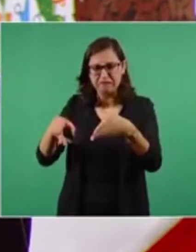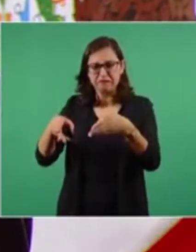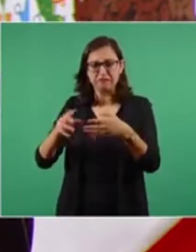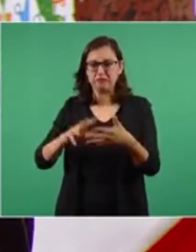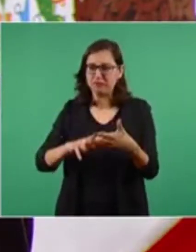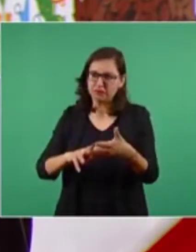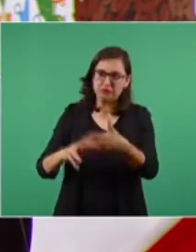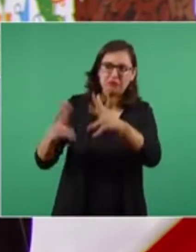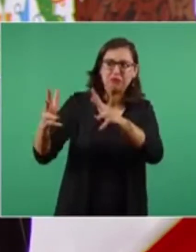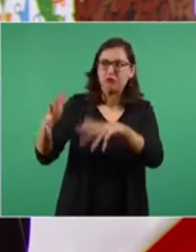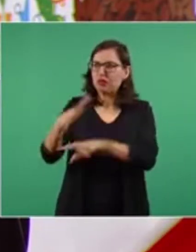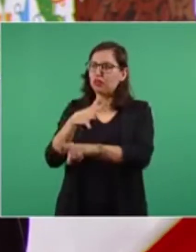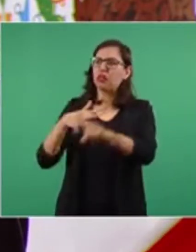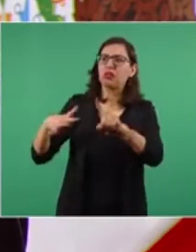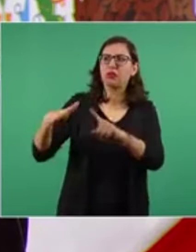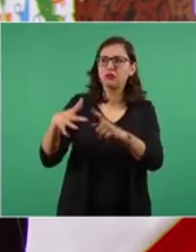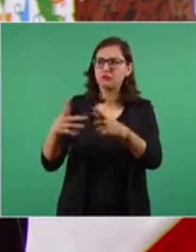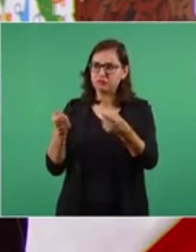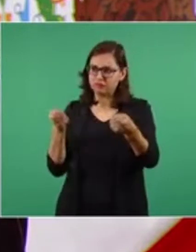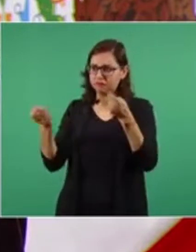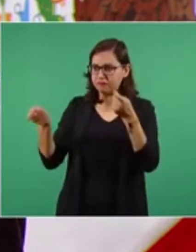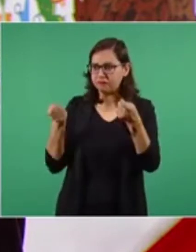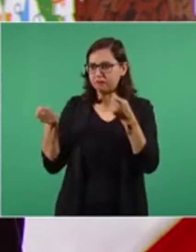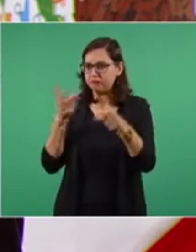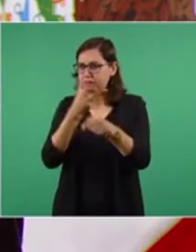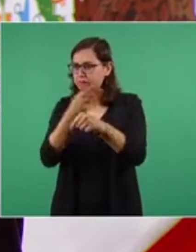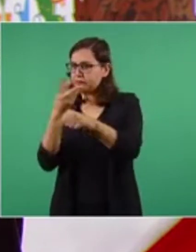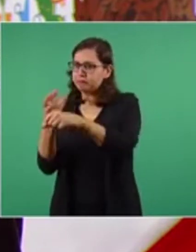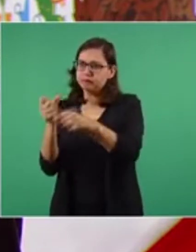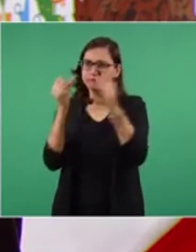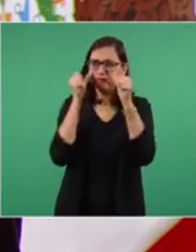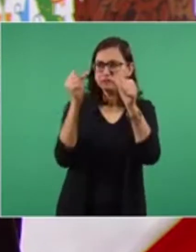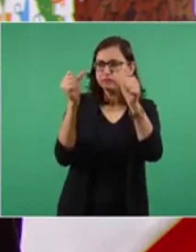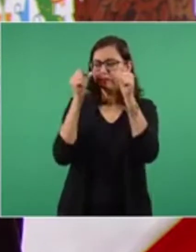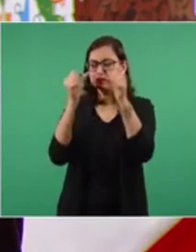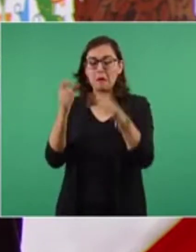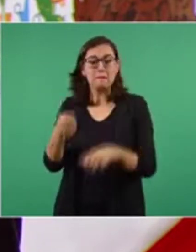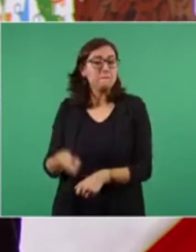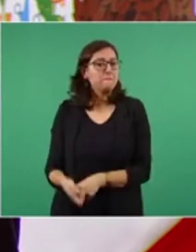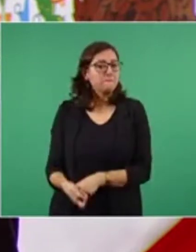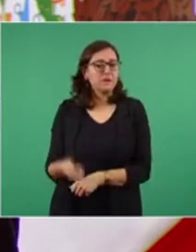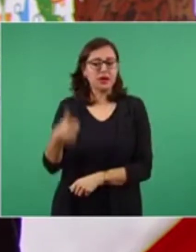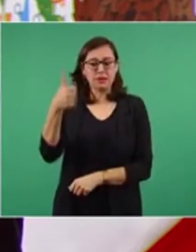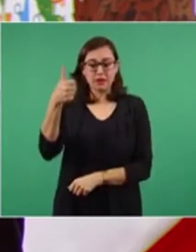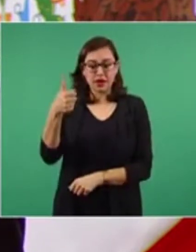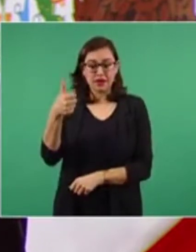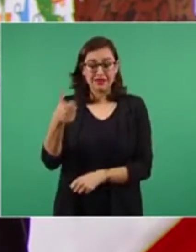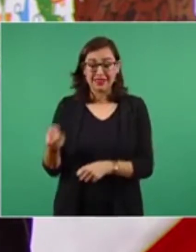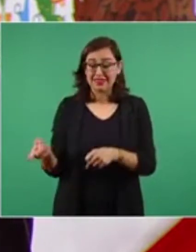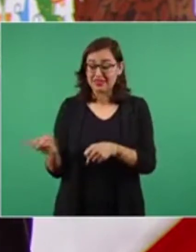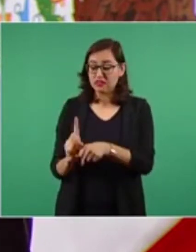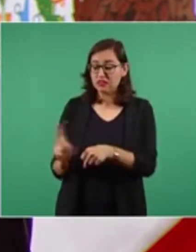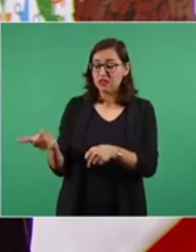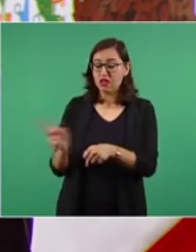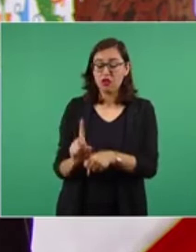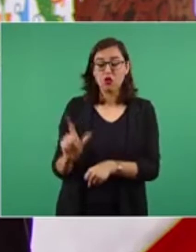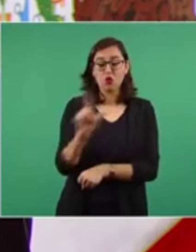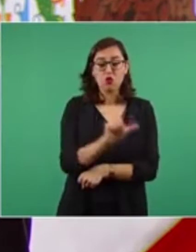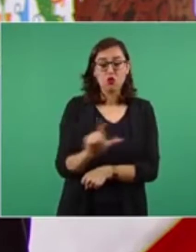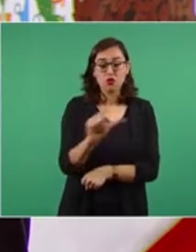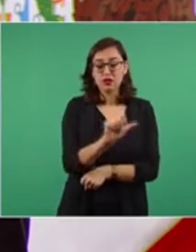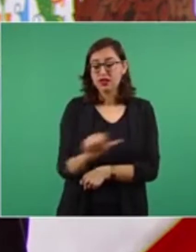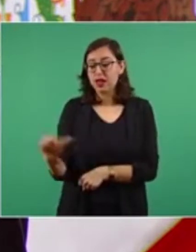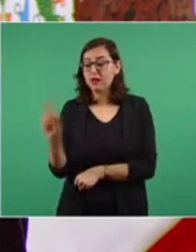a atender el problema de la inseguridad y de la violencia. Todos los días, de lunes a viernes,